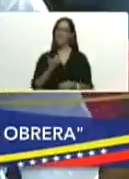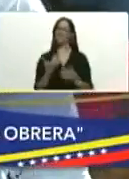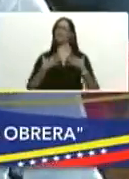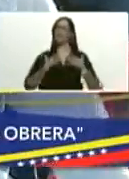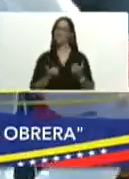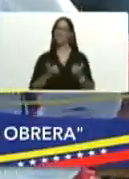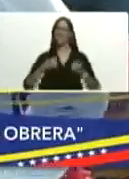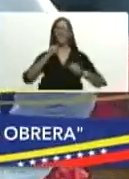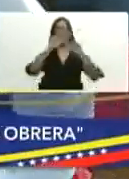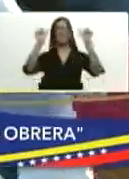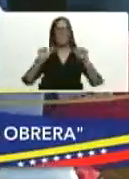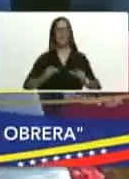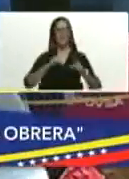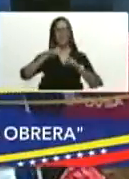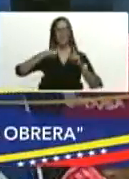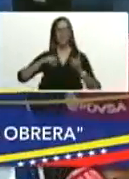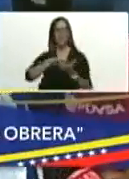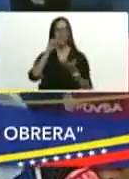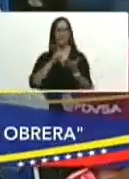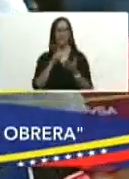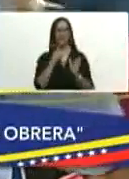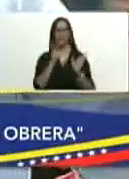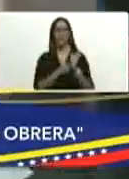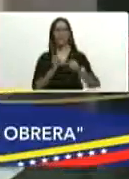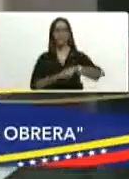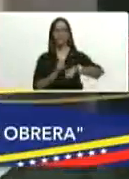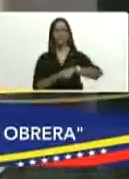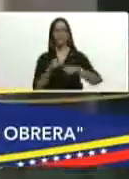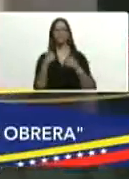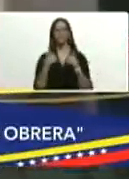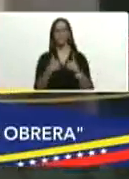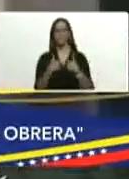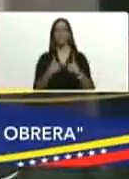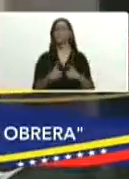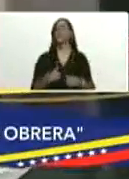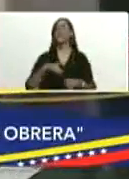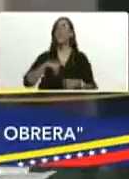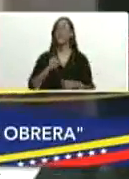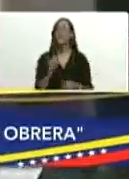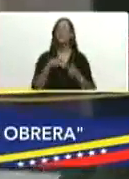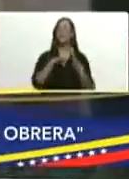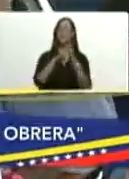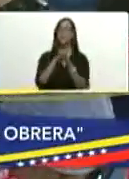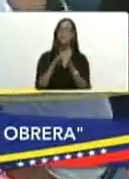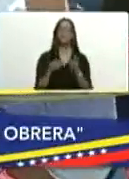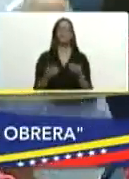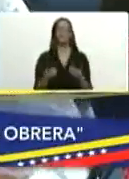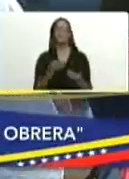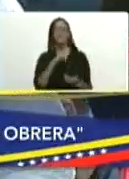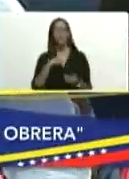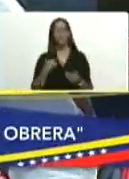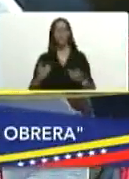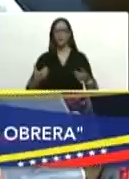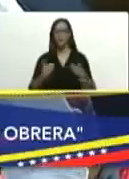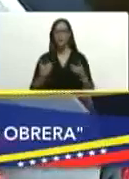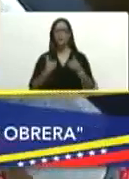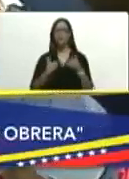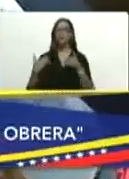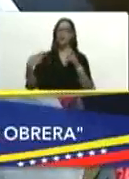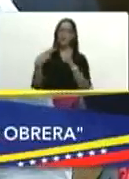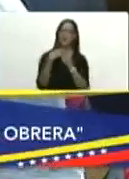el sistema eléctrico nacional en tiempo récord hemos seguido sufriendo estos ataques pero seguimos